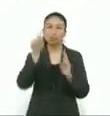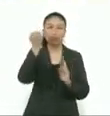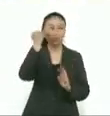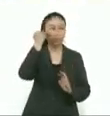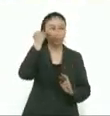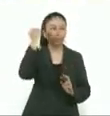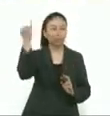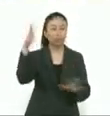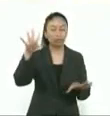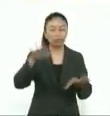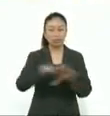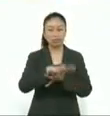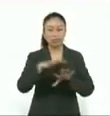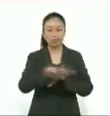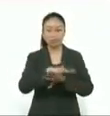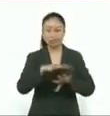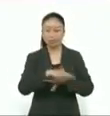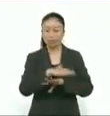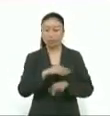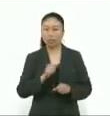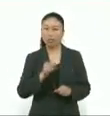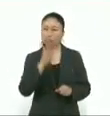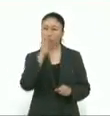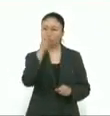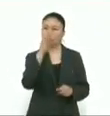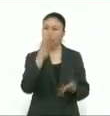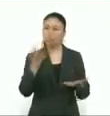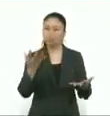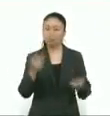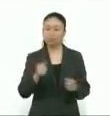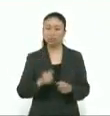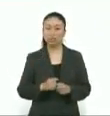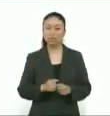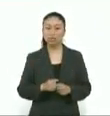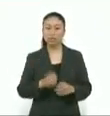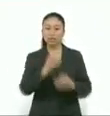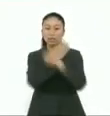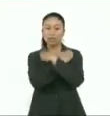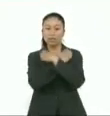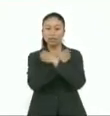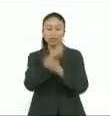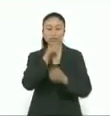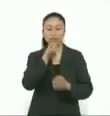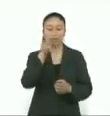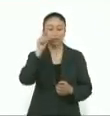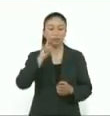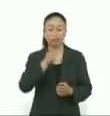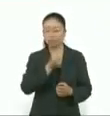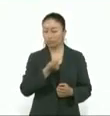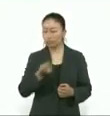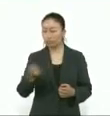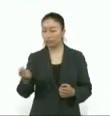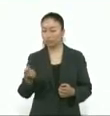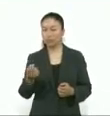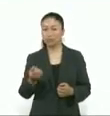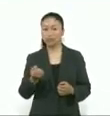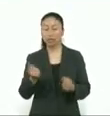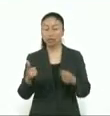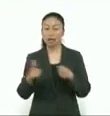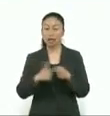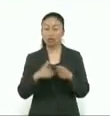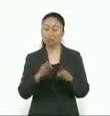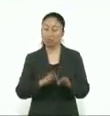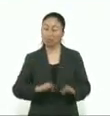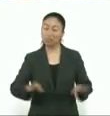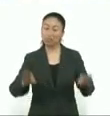futuro como ciudadanas. La educación de las niñas es un factor primordial en